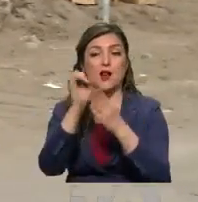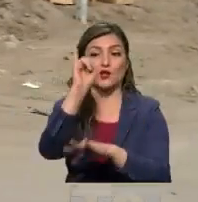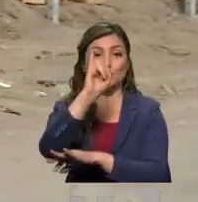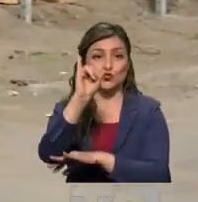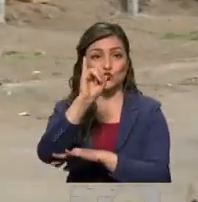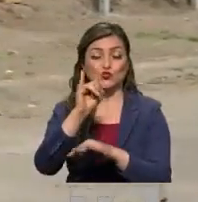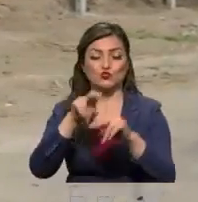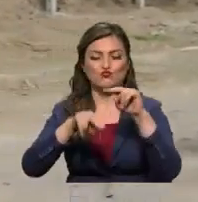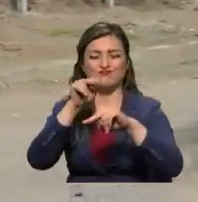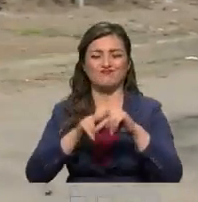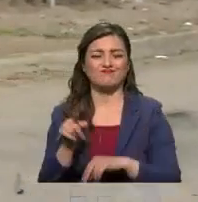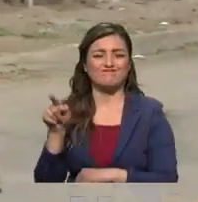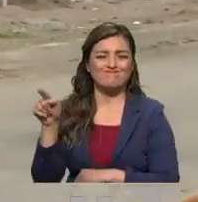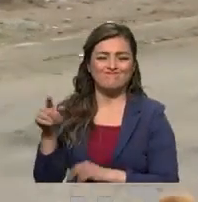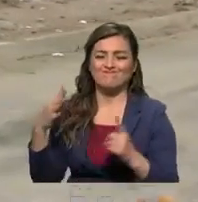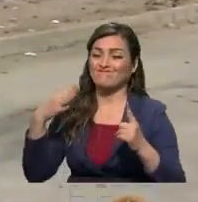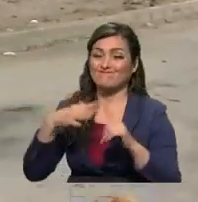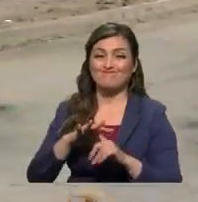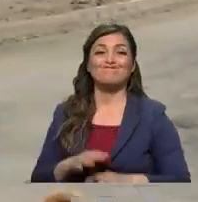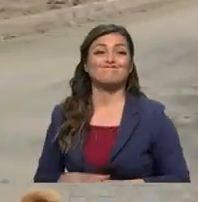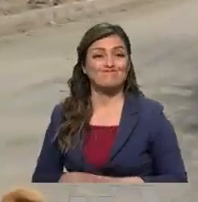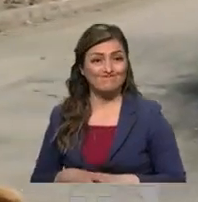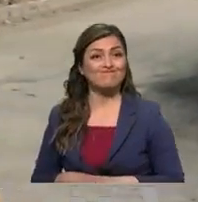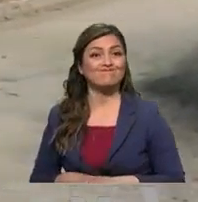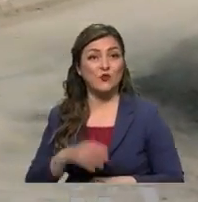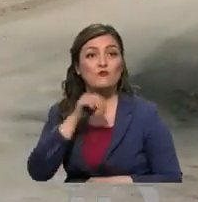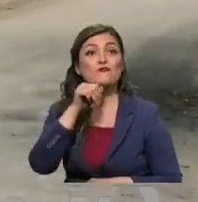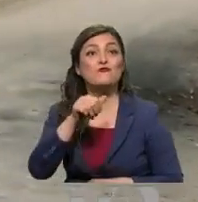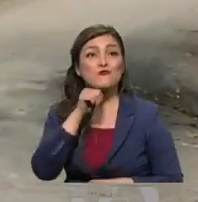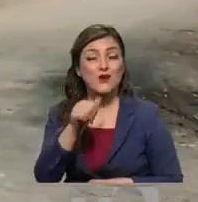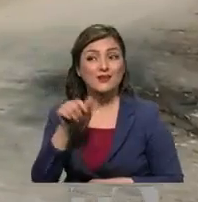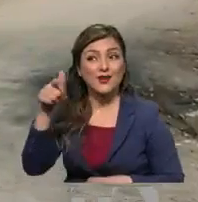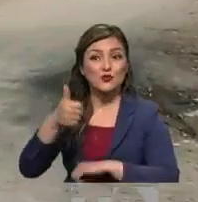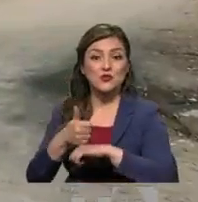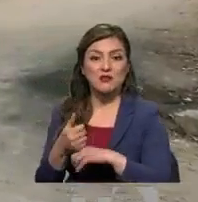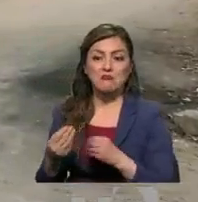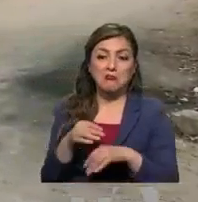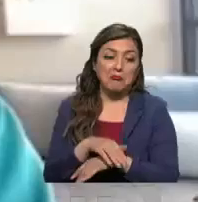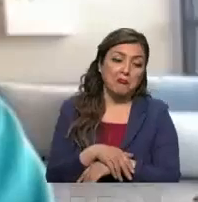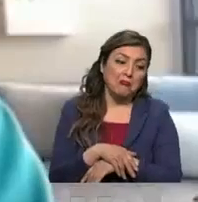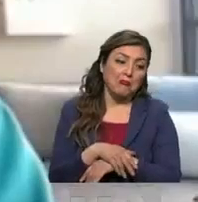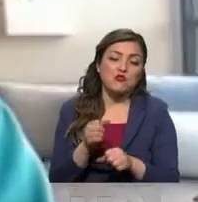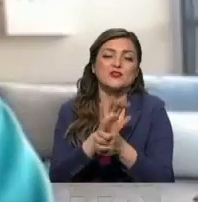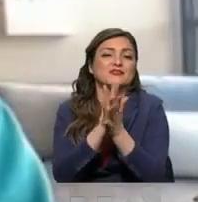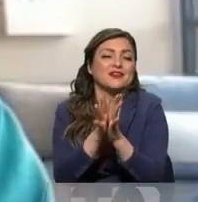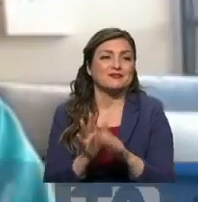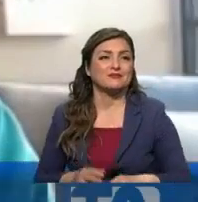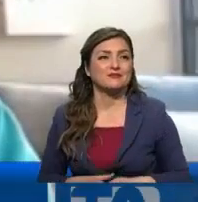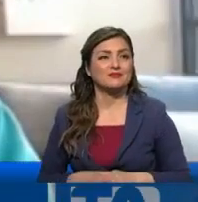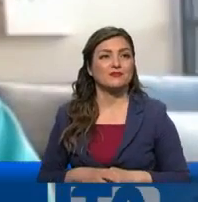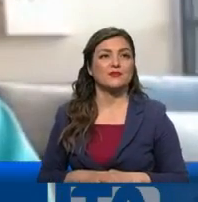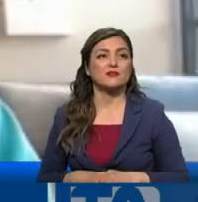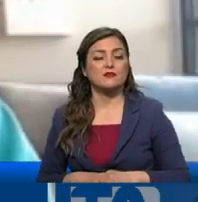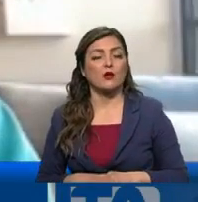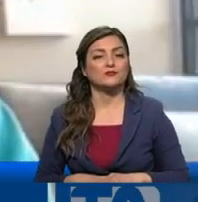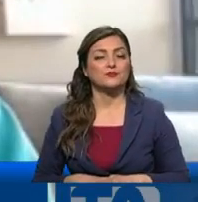Construcción, consideran que este tipo de situaciones se registran por la falta de actuación de las autoridades. La posición como sector es que hay que